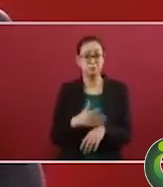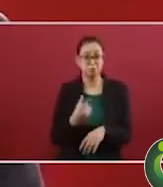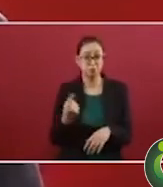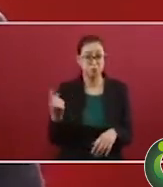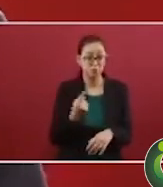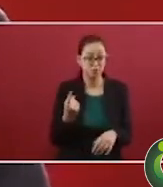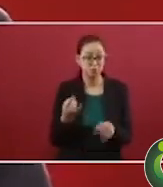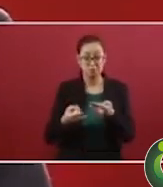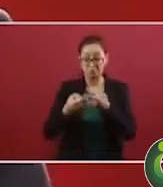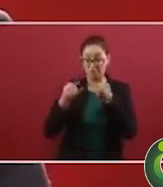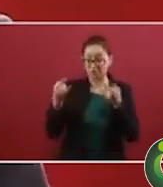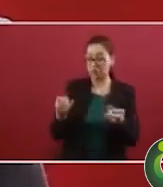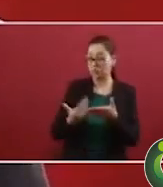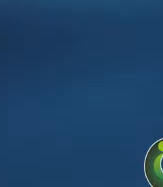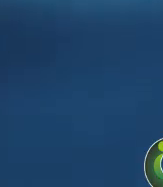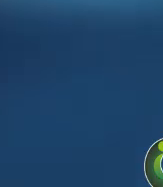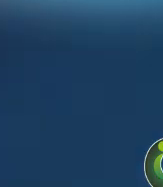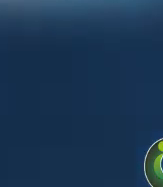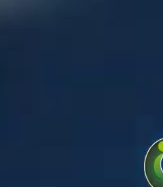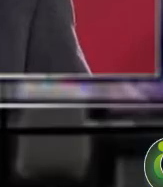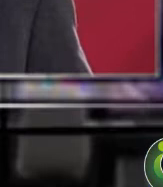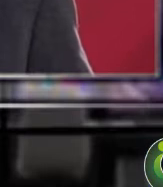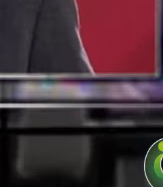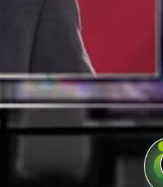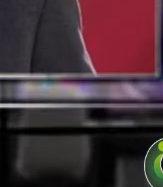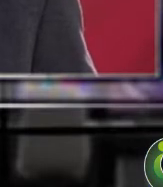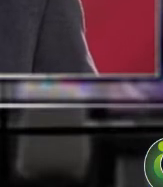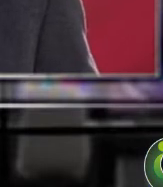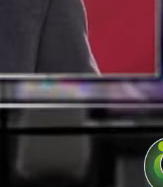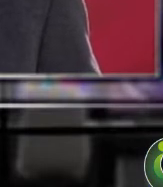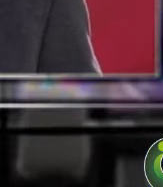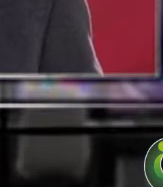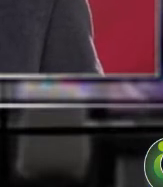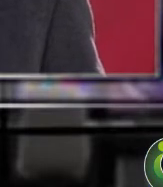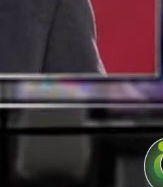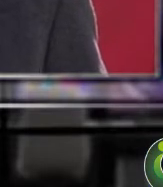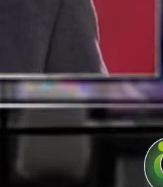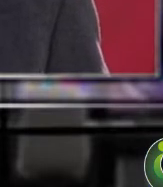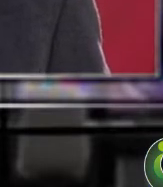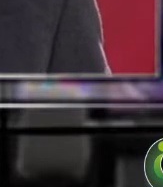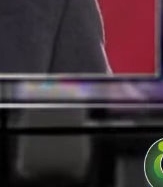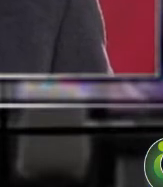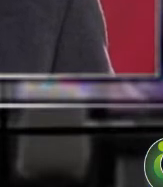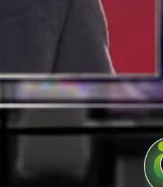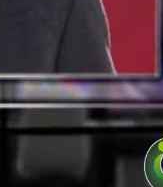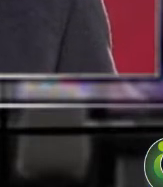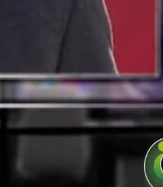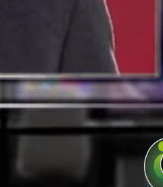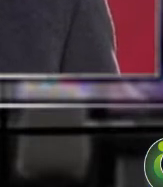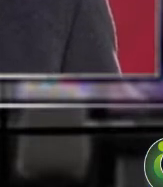que hay 25 millones de pobres. 2. El presidente Andrés Manuel López Obrador insistió en que su gobierno no busca